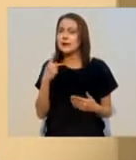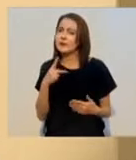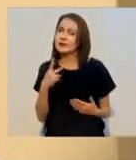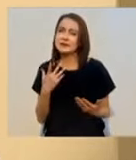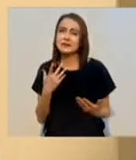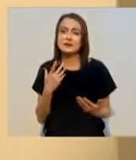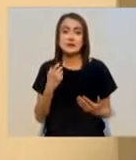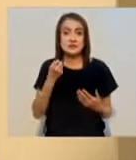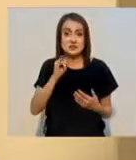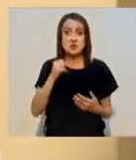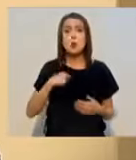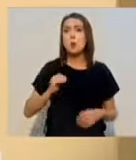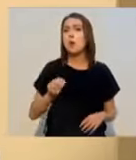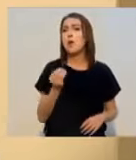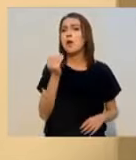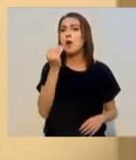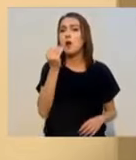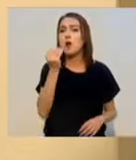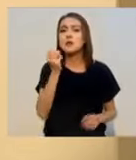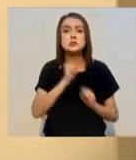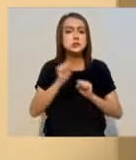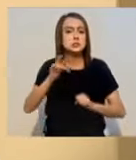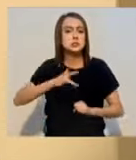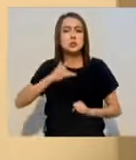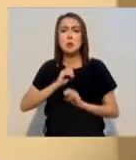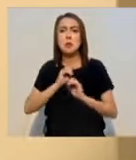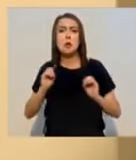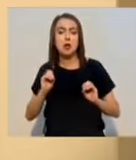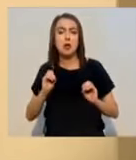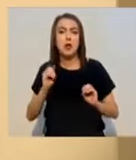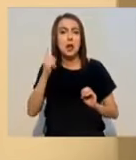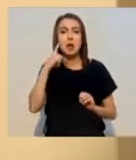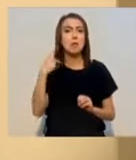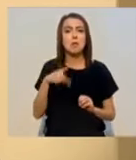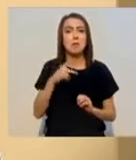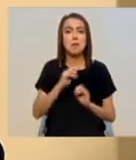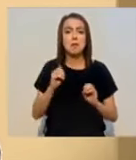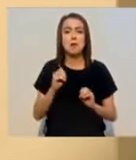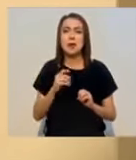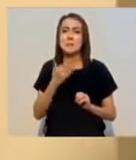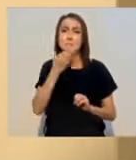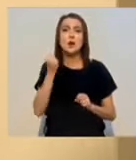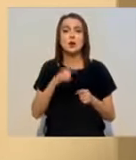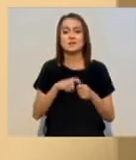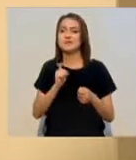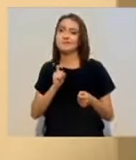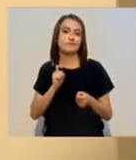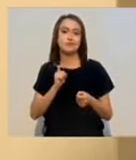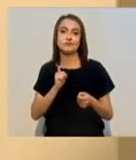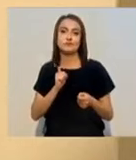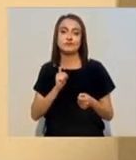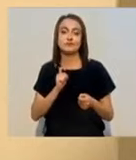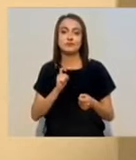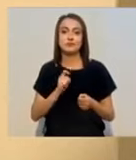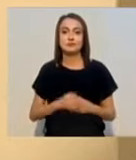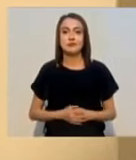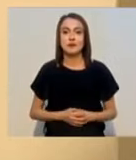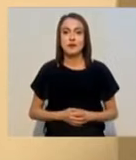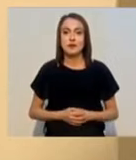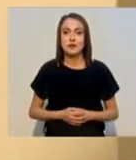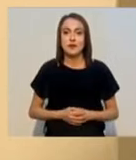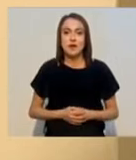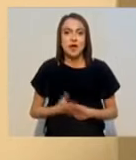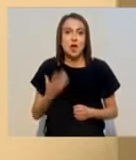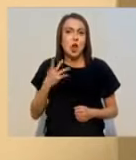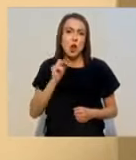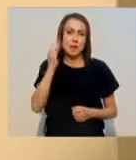aunque fuera una persona joven, sin síntomas de riesgo, sin factores de riesgo, decir mejor salgo de esto y ya